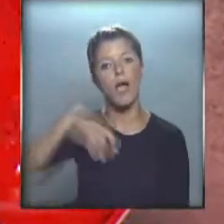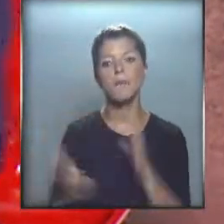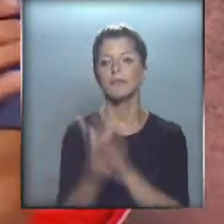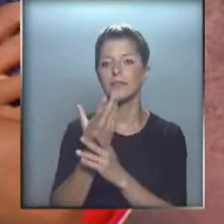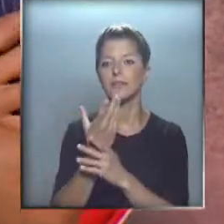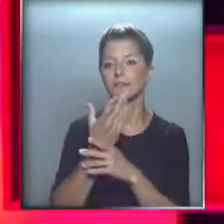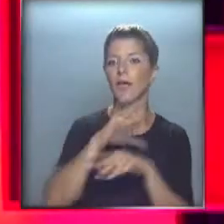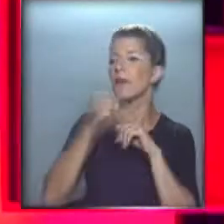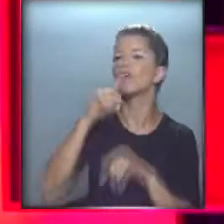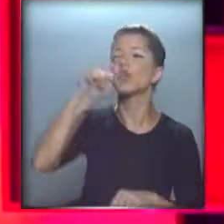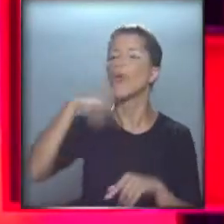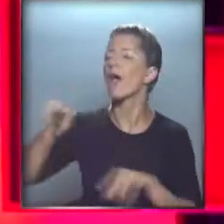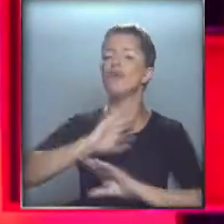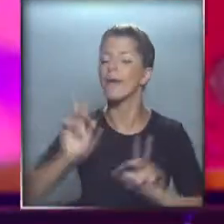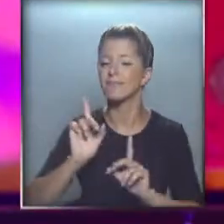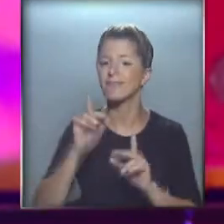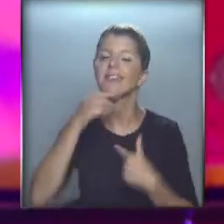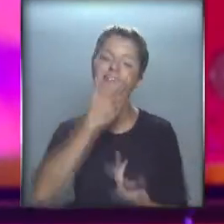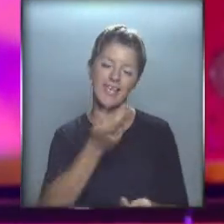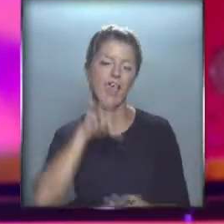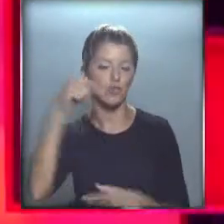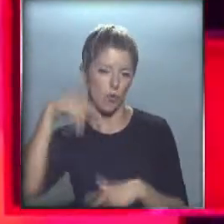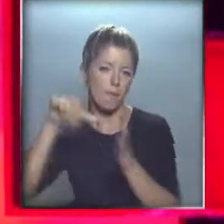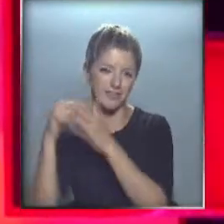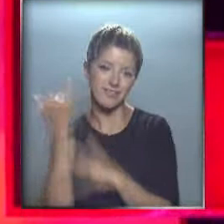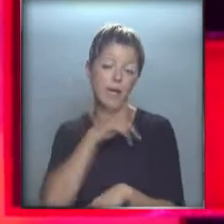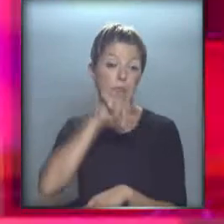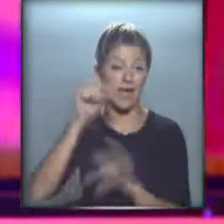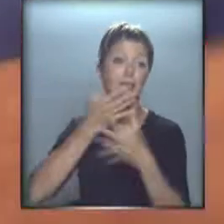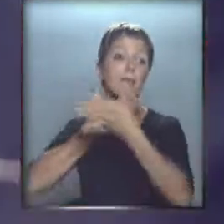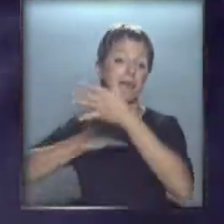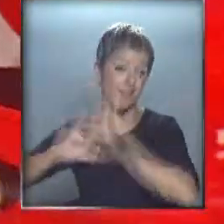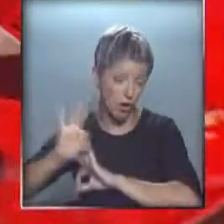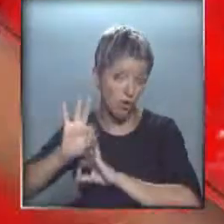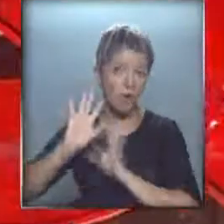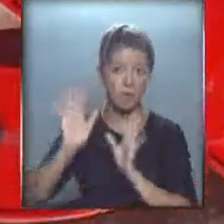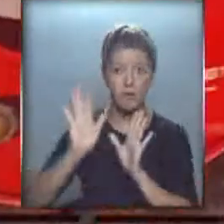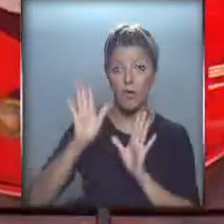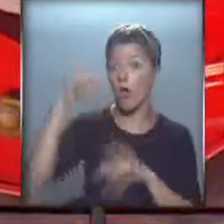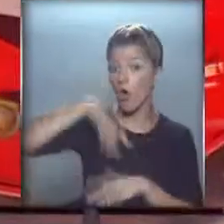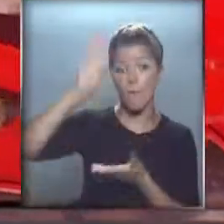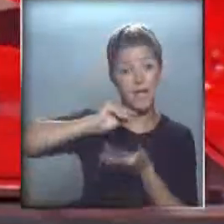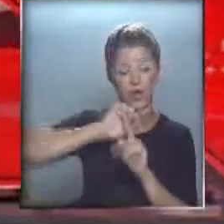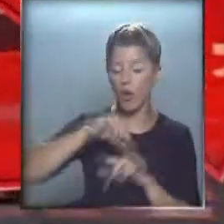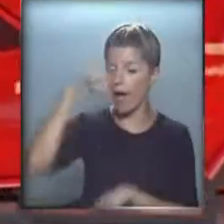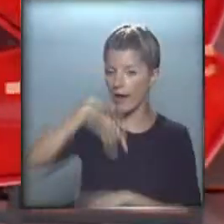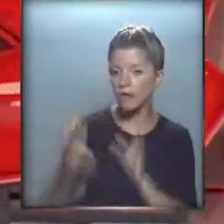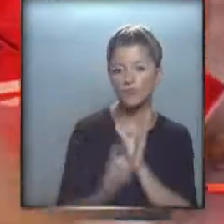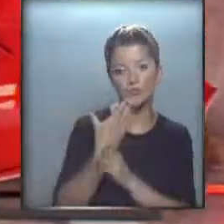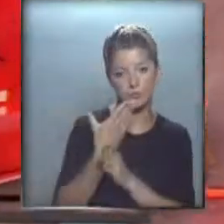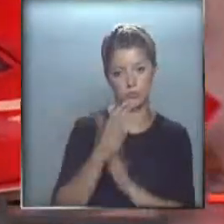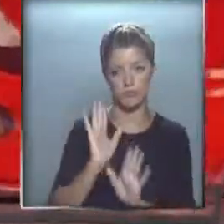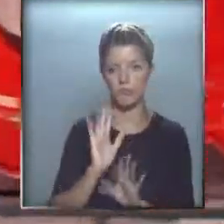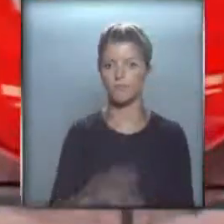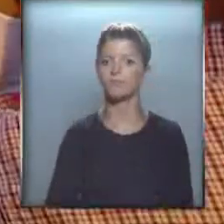mundo. Sí, existen porque están vendidas y descargadas en otros lugares. Pero nadie las ha copiado antes. Nadie, son originales de argentinos.